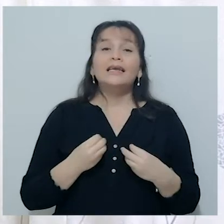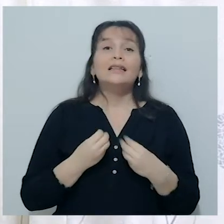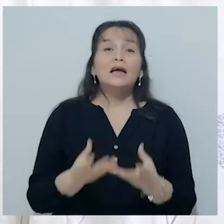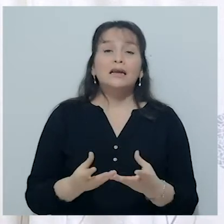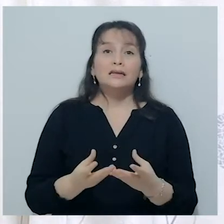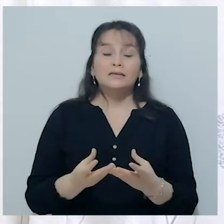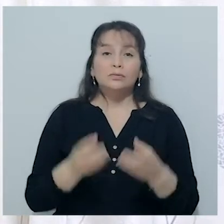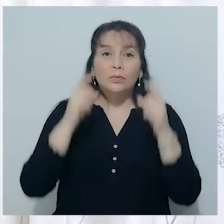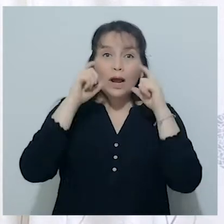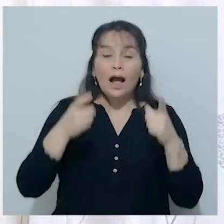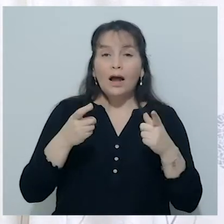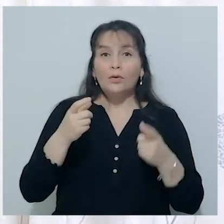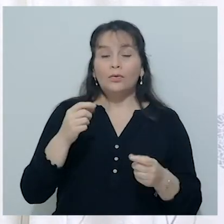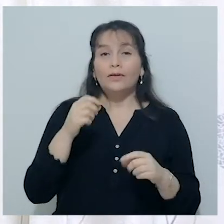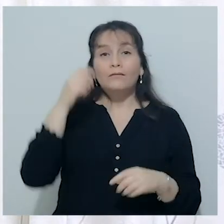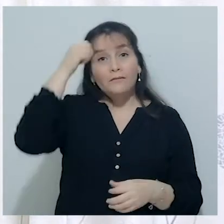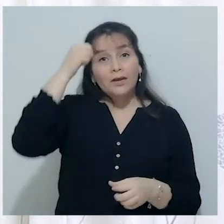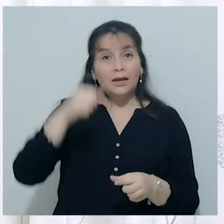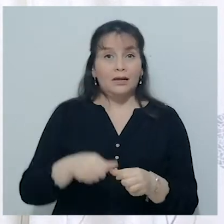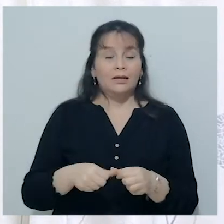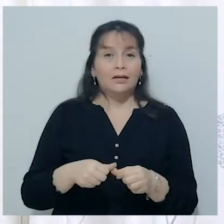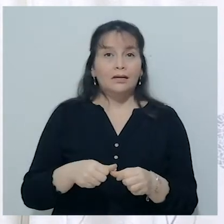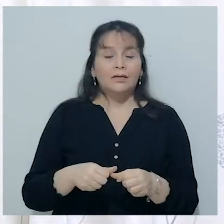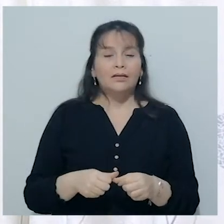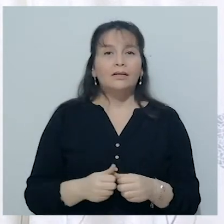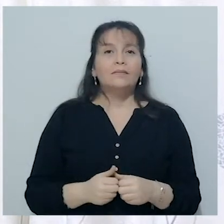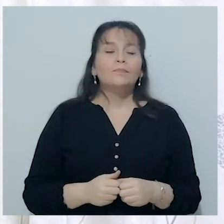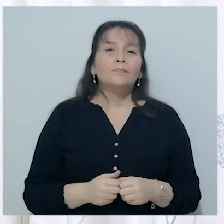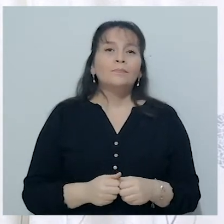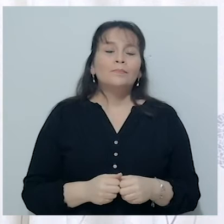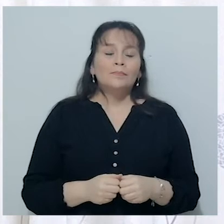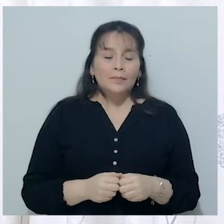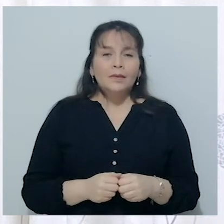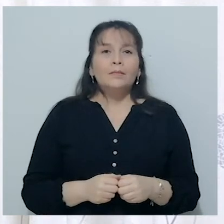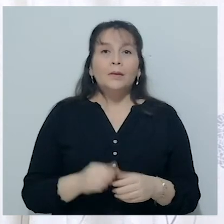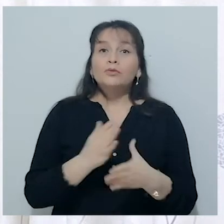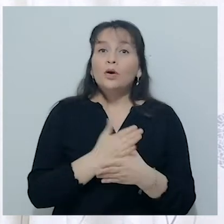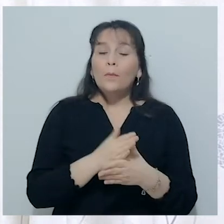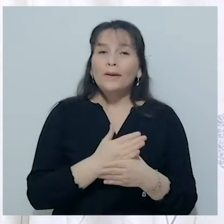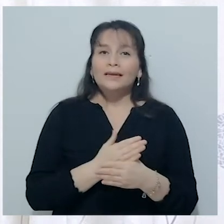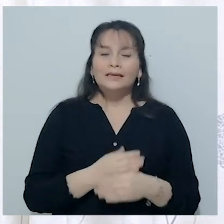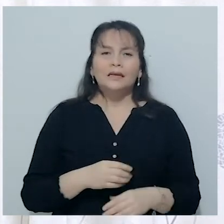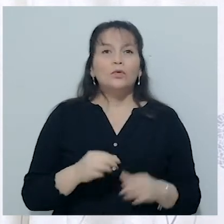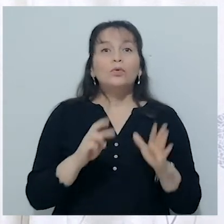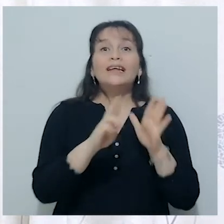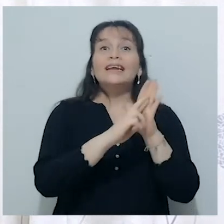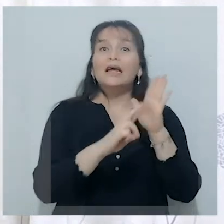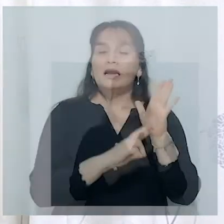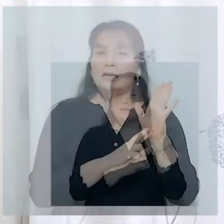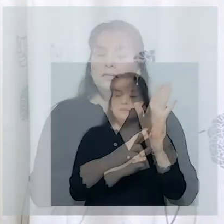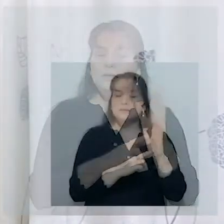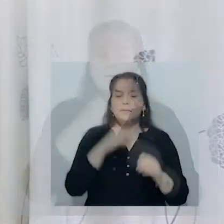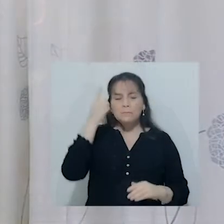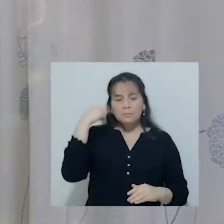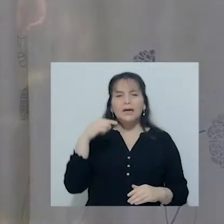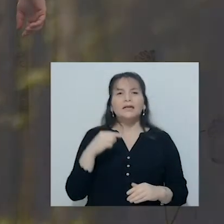¿Y cómo podemos dejar un legado de fe como la mejor herencia? Quiero compartir con ustedes